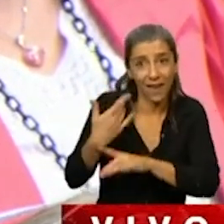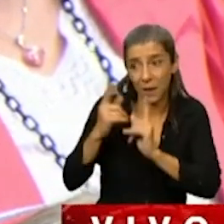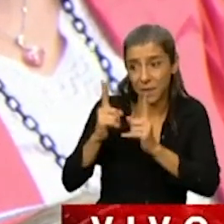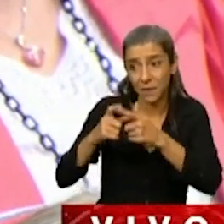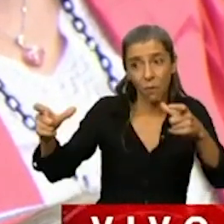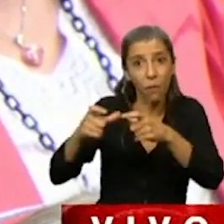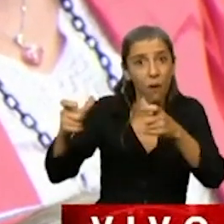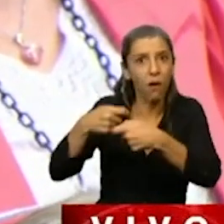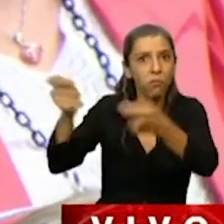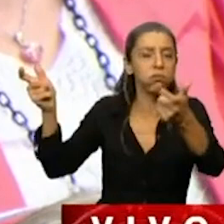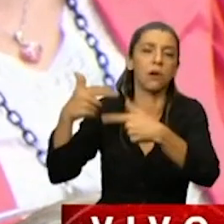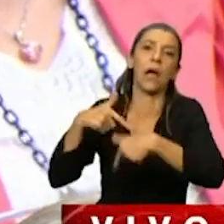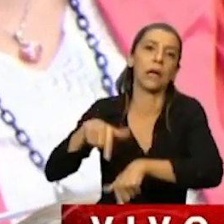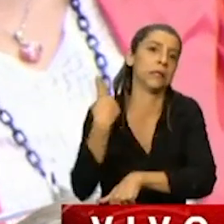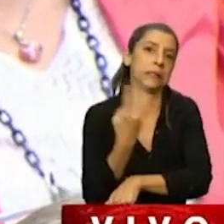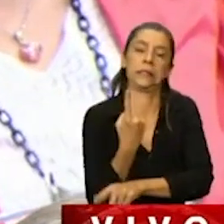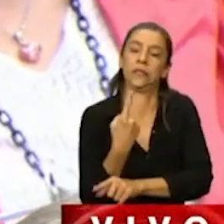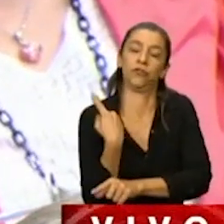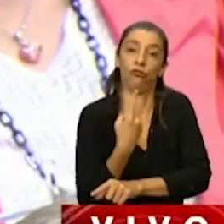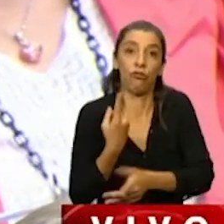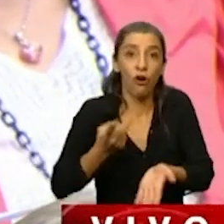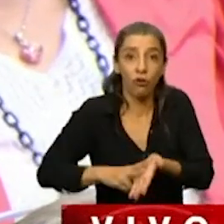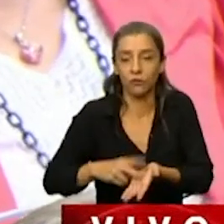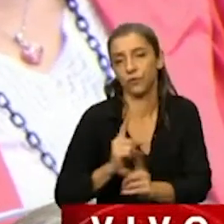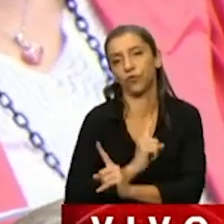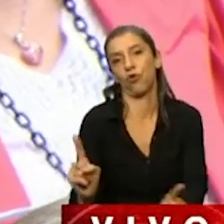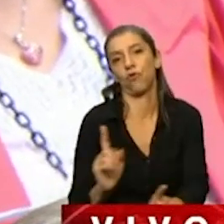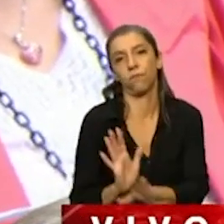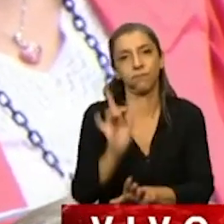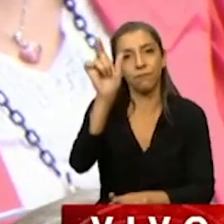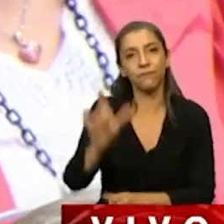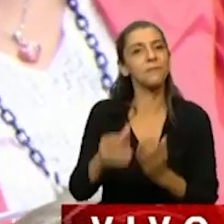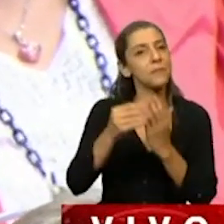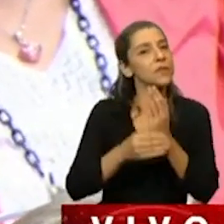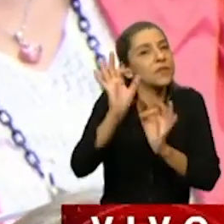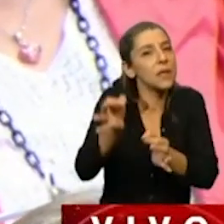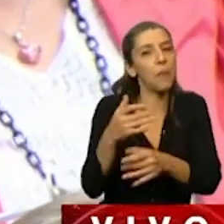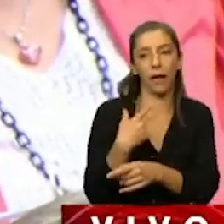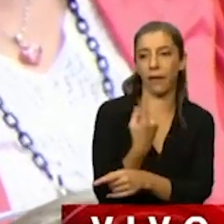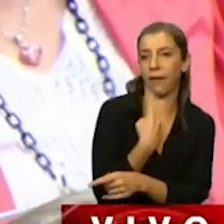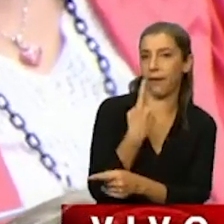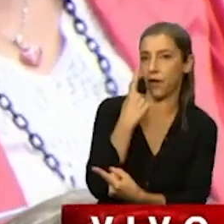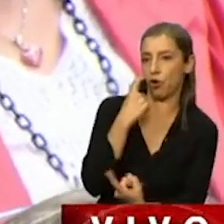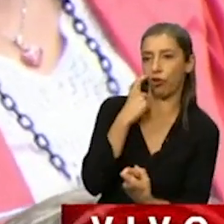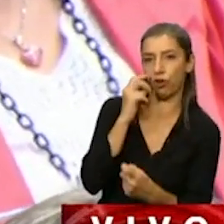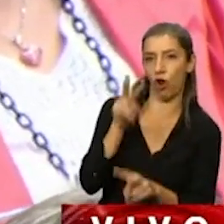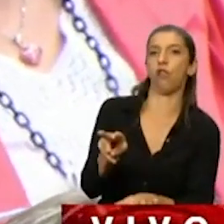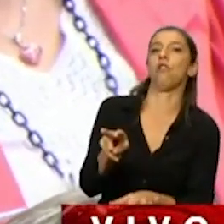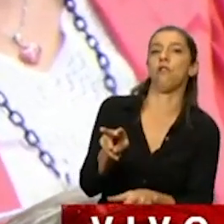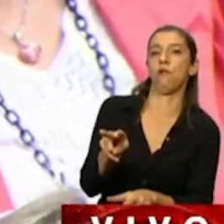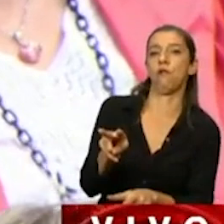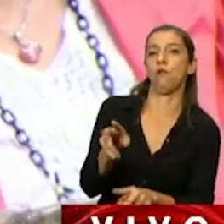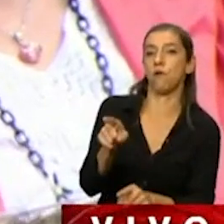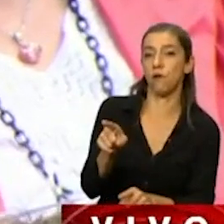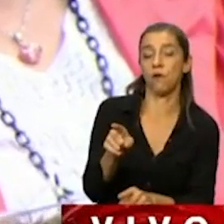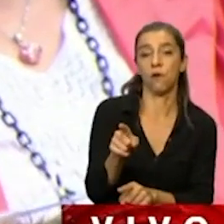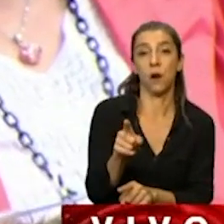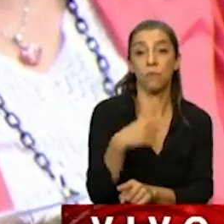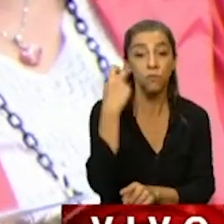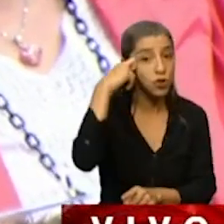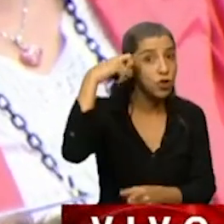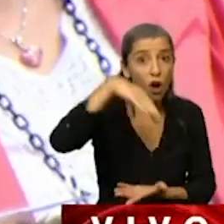ministro que lo estamos mirando y que lo mejor que este Congreso puede